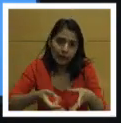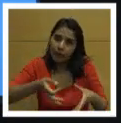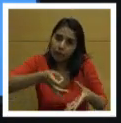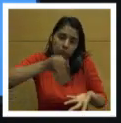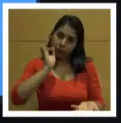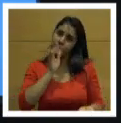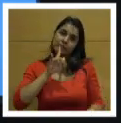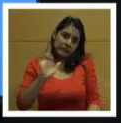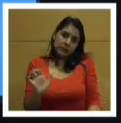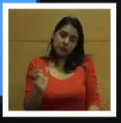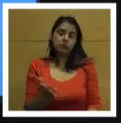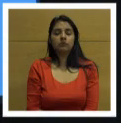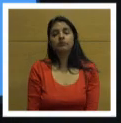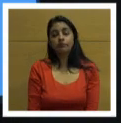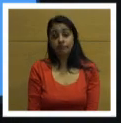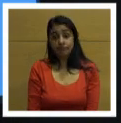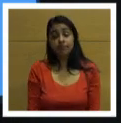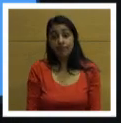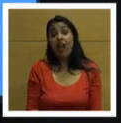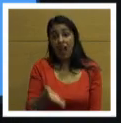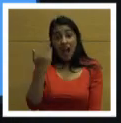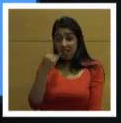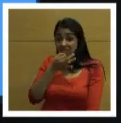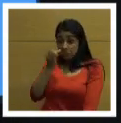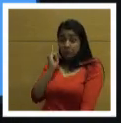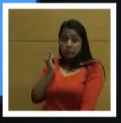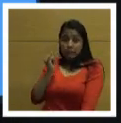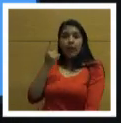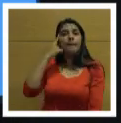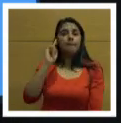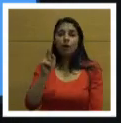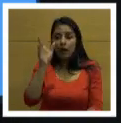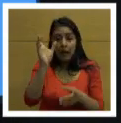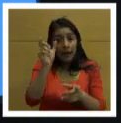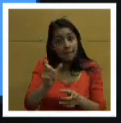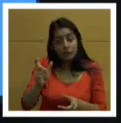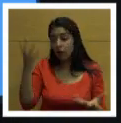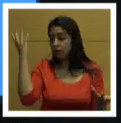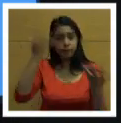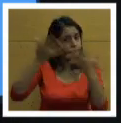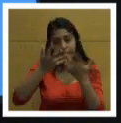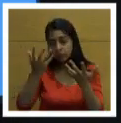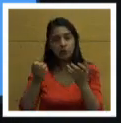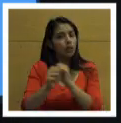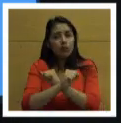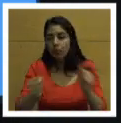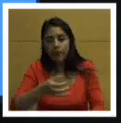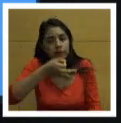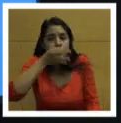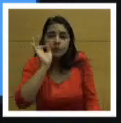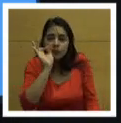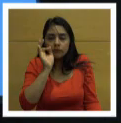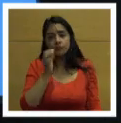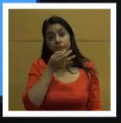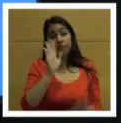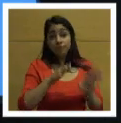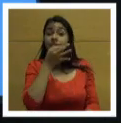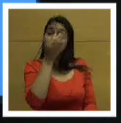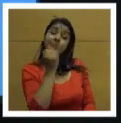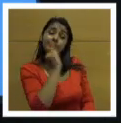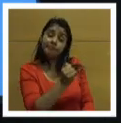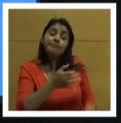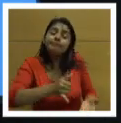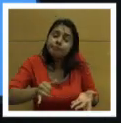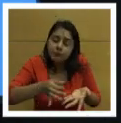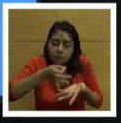té. Dijo sí antes, pero las personas inconscientes no quieren tomar té. Si alguien te dice sí a una taza de té, lo empieza a